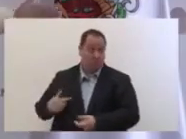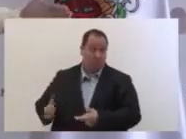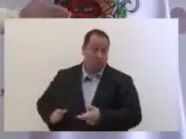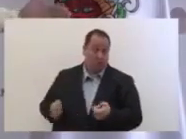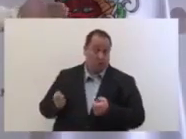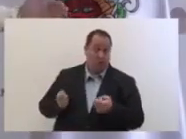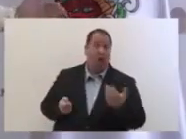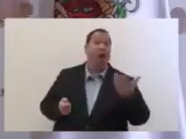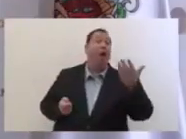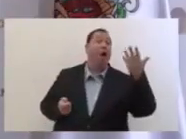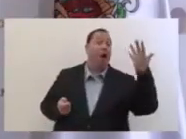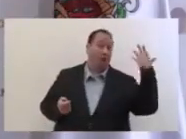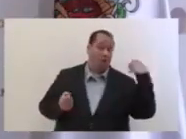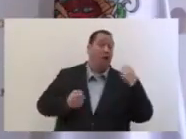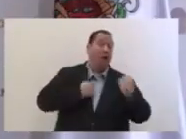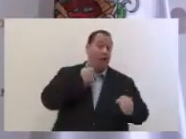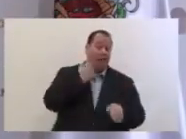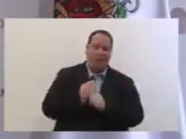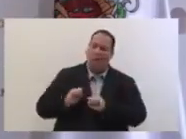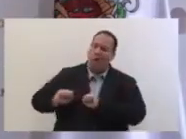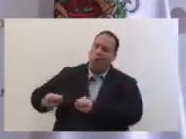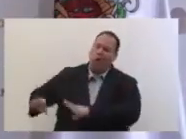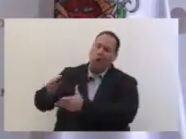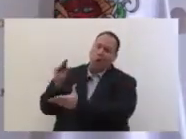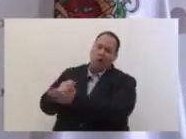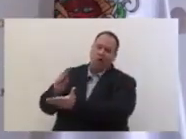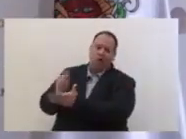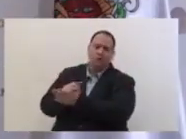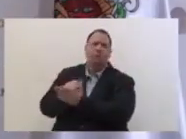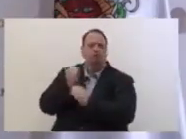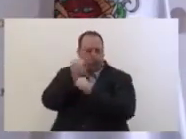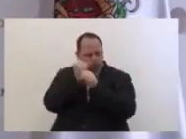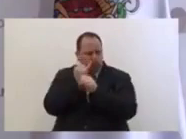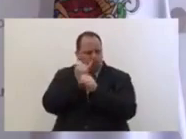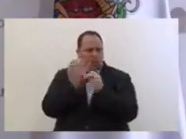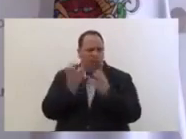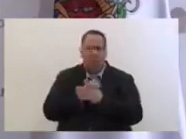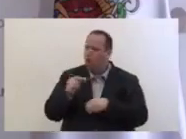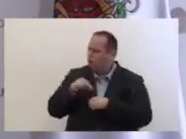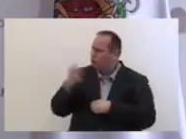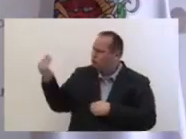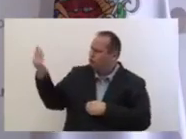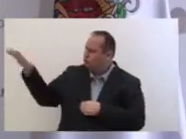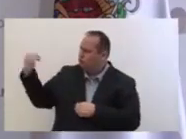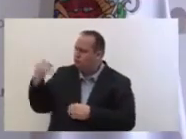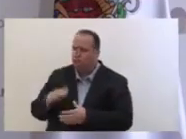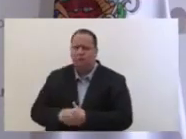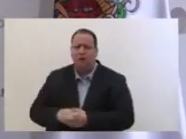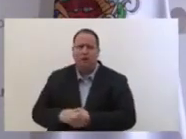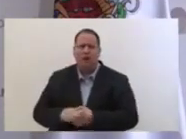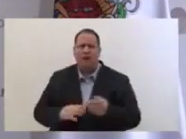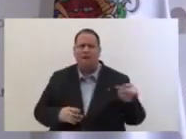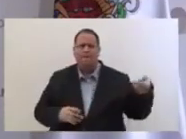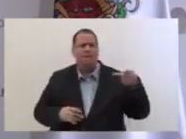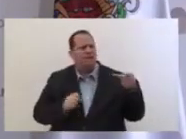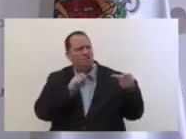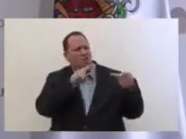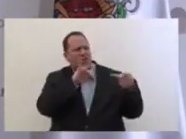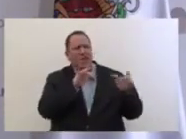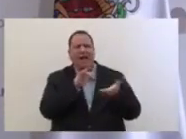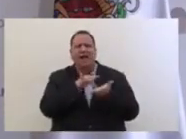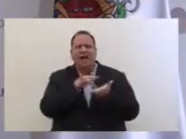sino durante años previos, ¿no? Se está haciendo ya la investigación. Adelante, doctor. Nos pregunta Sonia en relación a